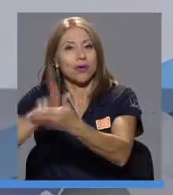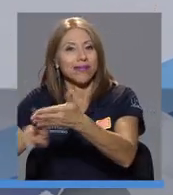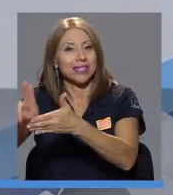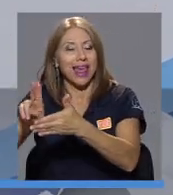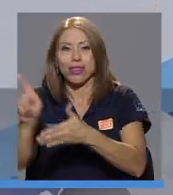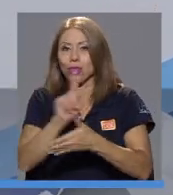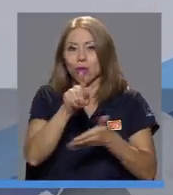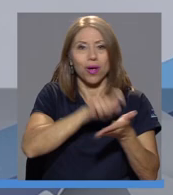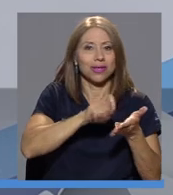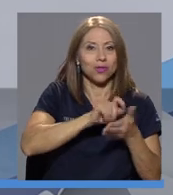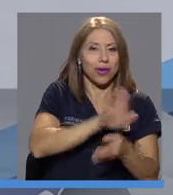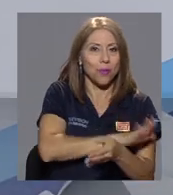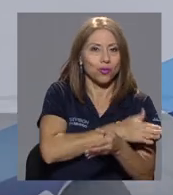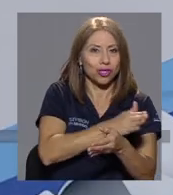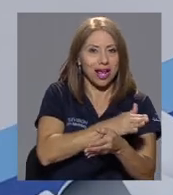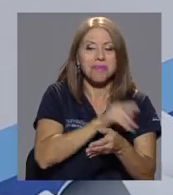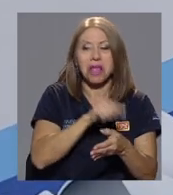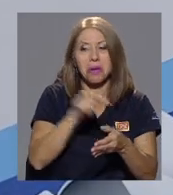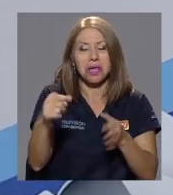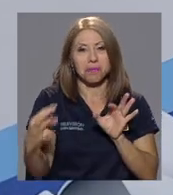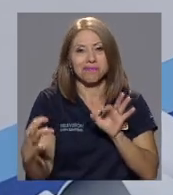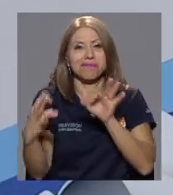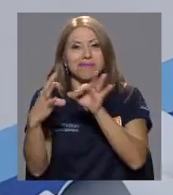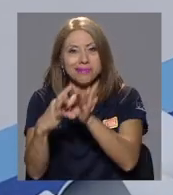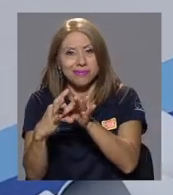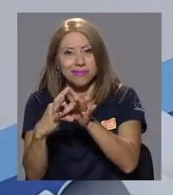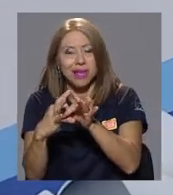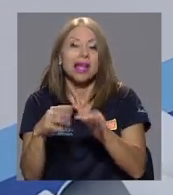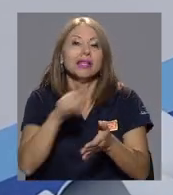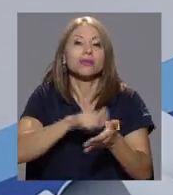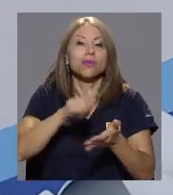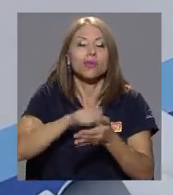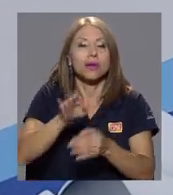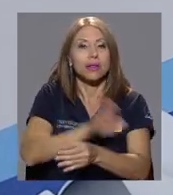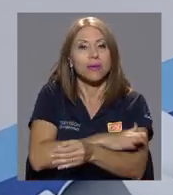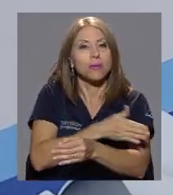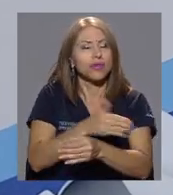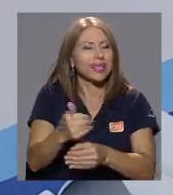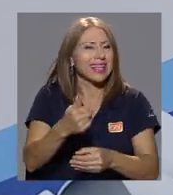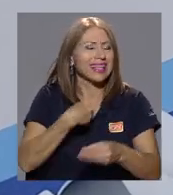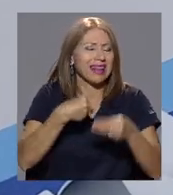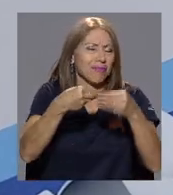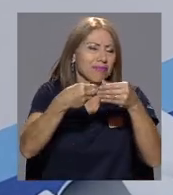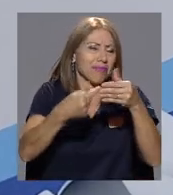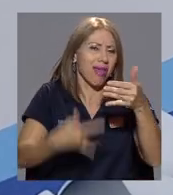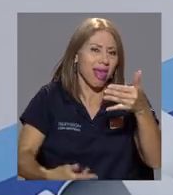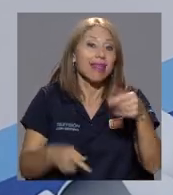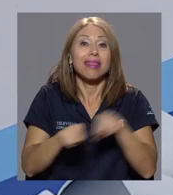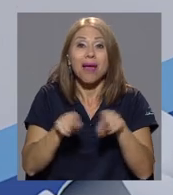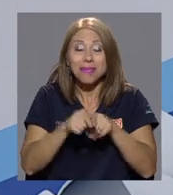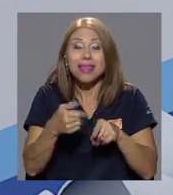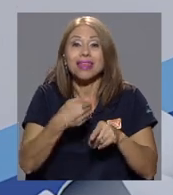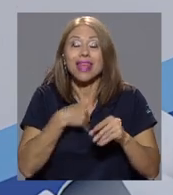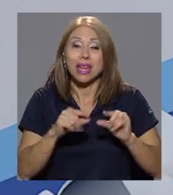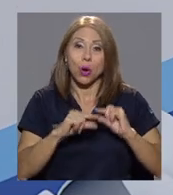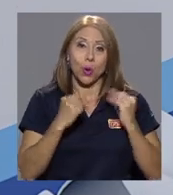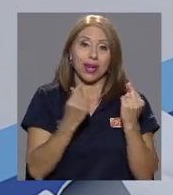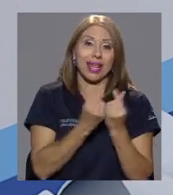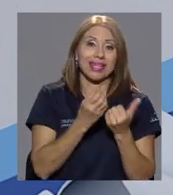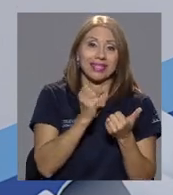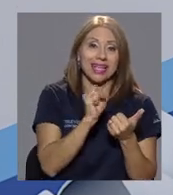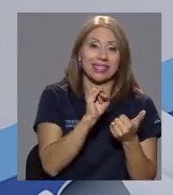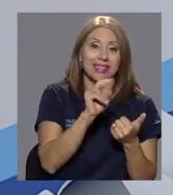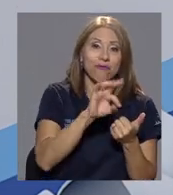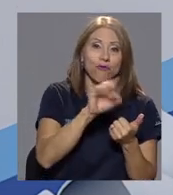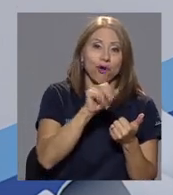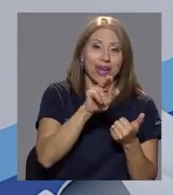tenemos una relación muy estrecha pero la escuela de música de artes musicales tiene una gran cantidad tiene una orquesta sinfónica también tiene la banda